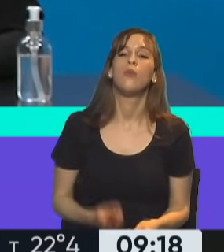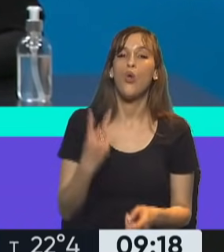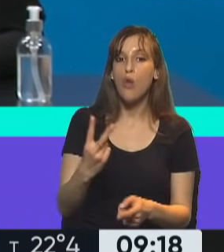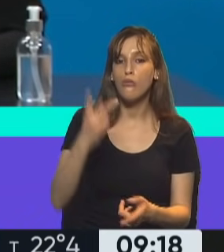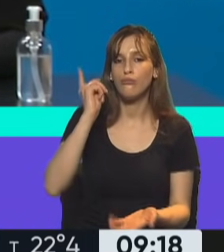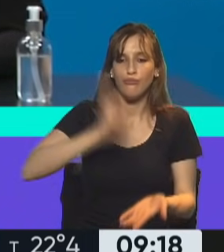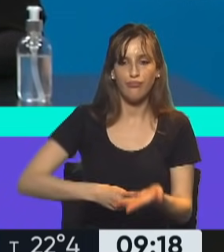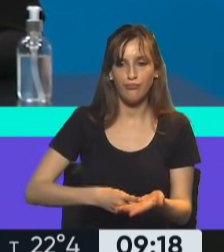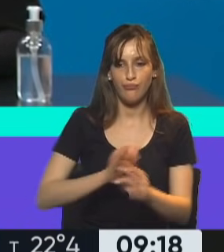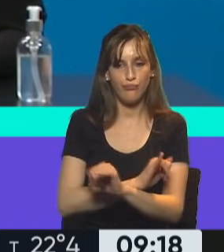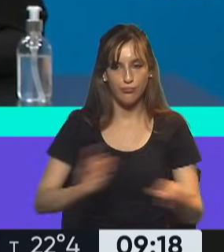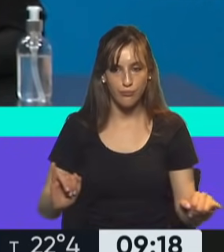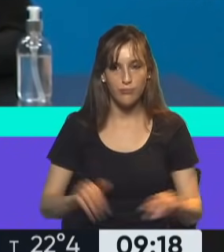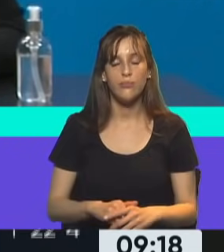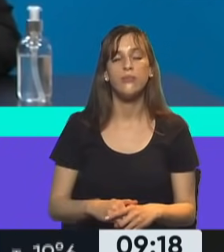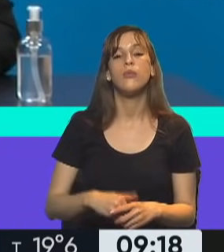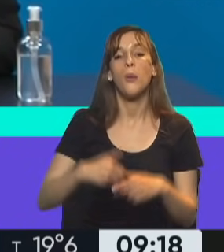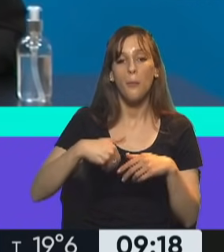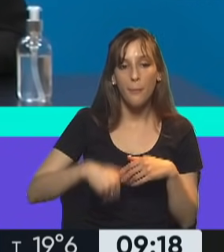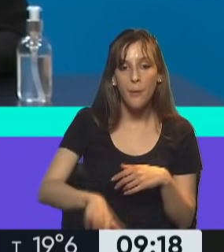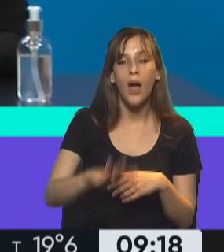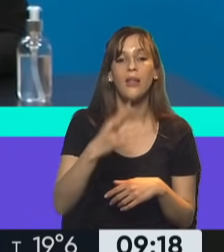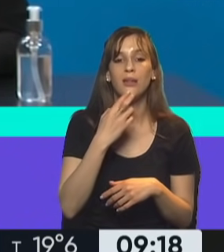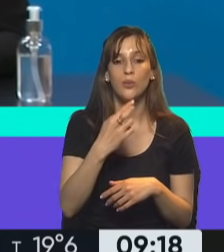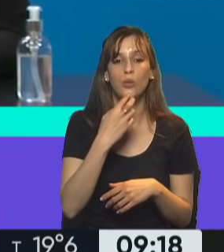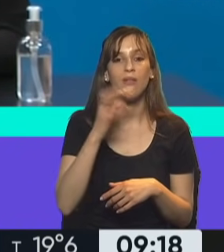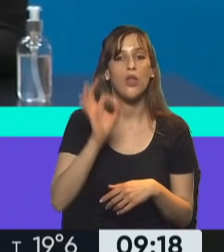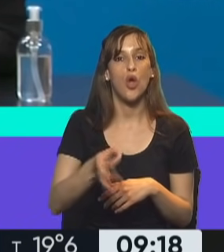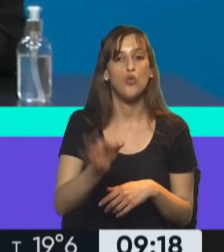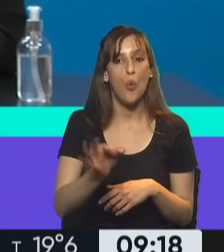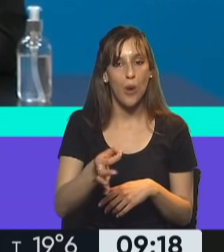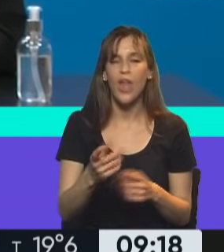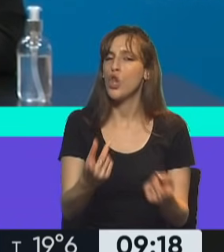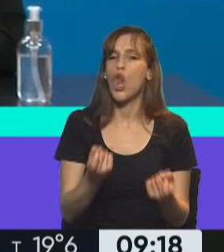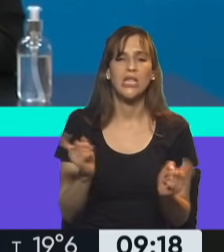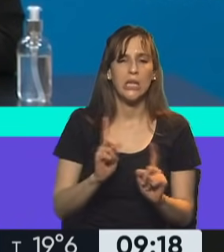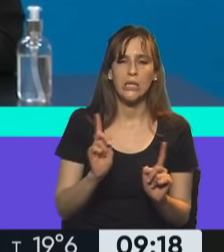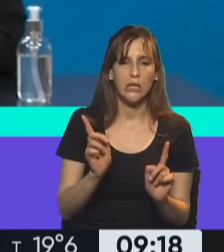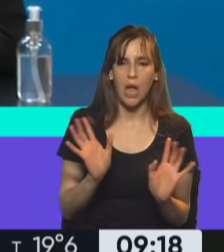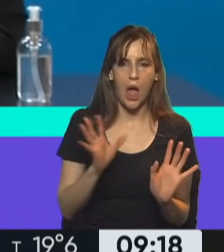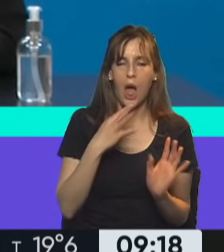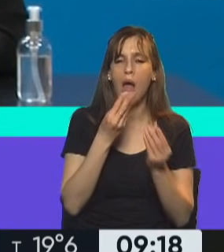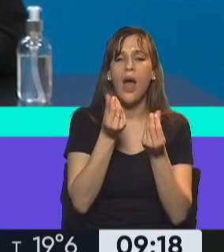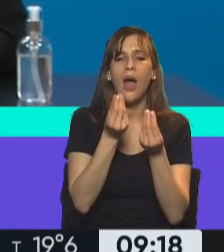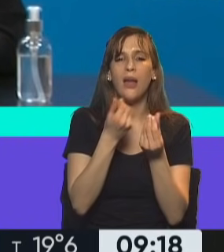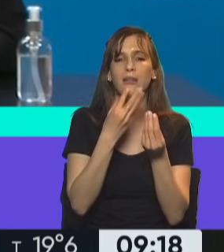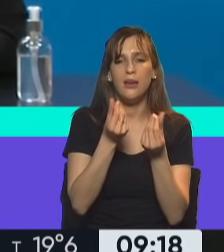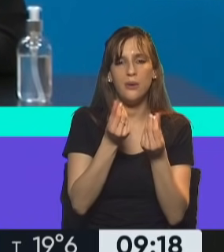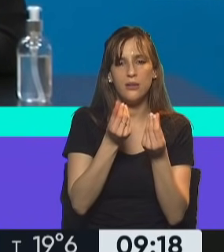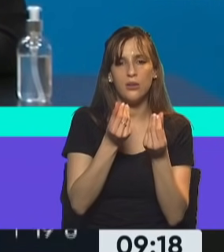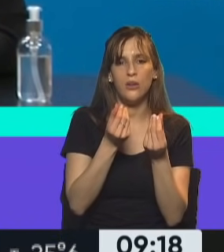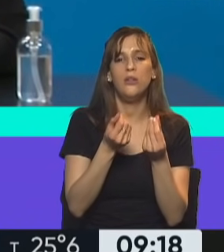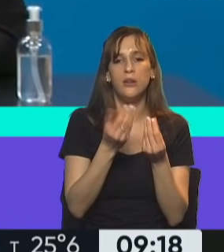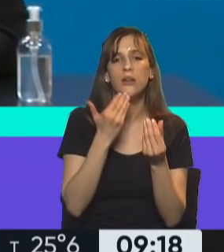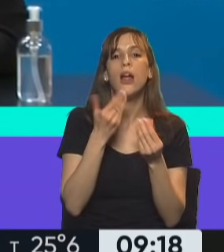primera, ya a partir del 19 de octubre el antígeno en la entrada no es necesario, eso va a salir seguramente una decisión administrativa que va a hacer la ministra.